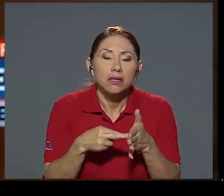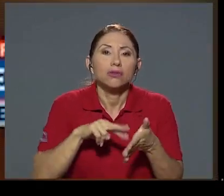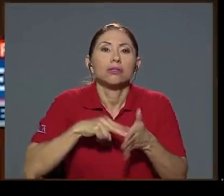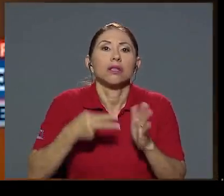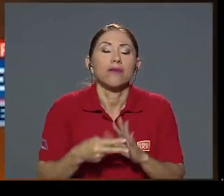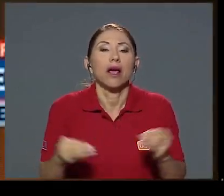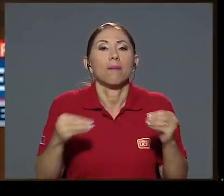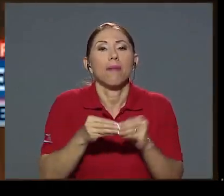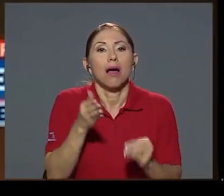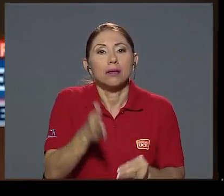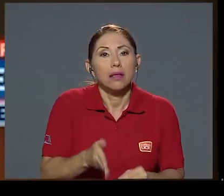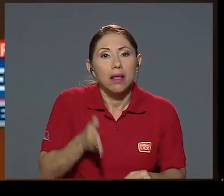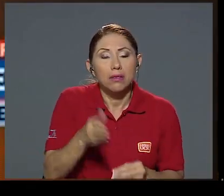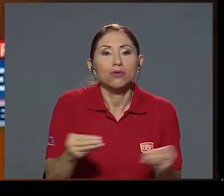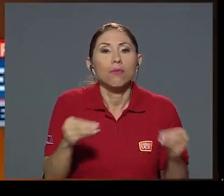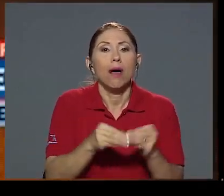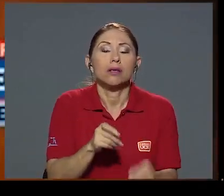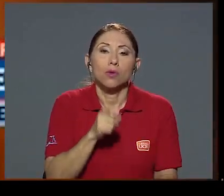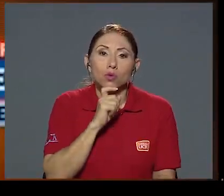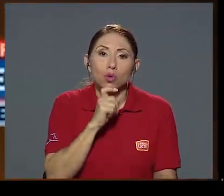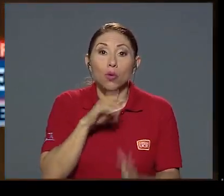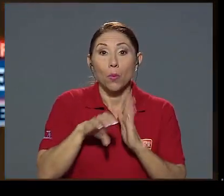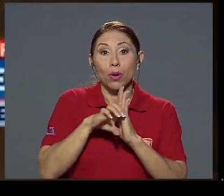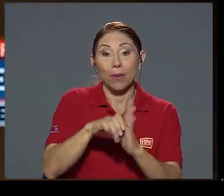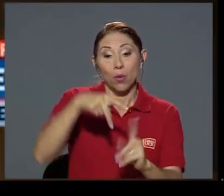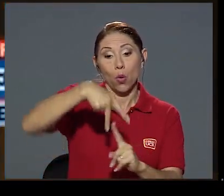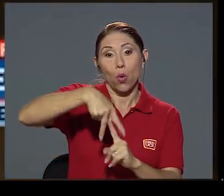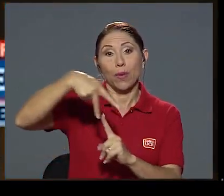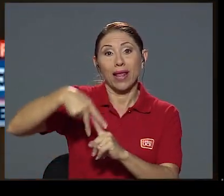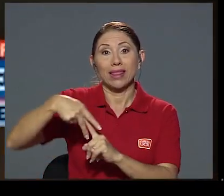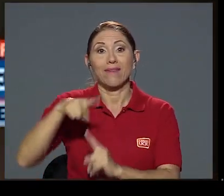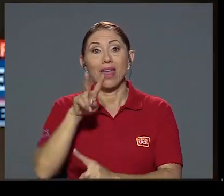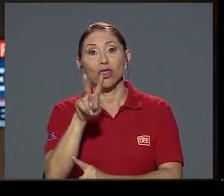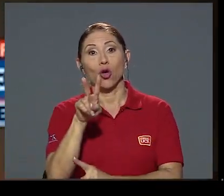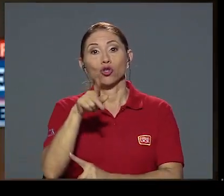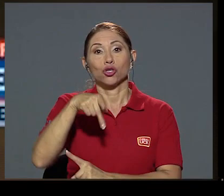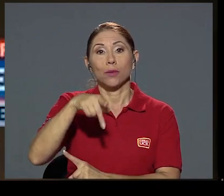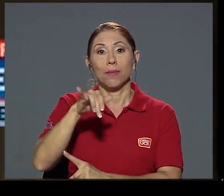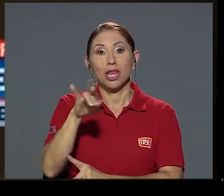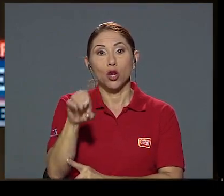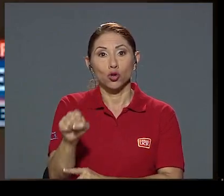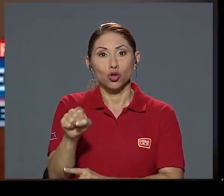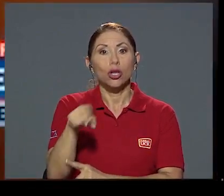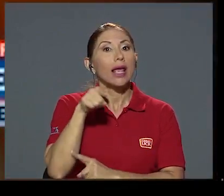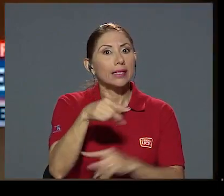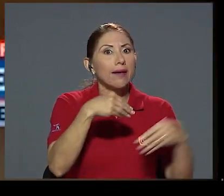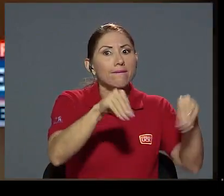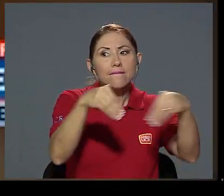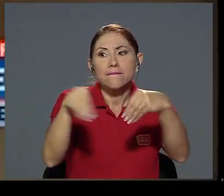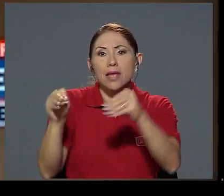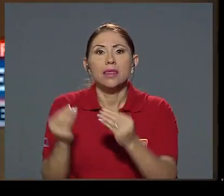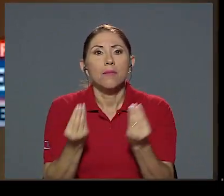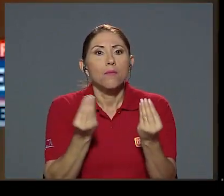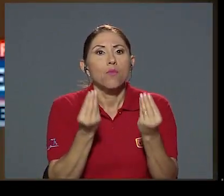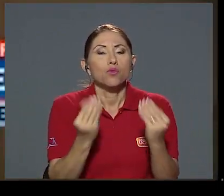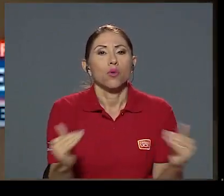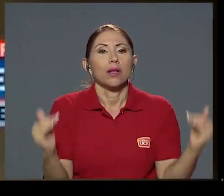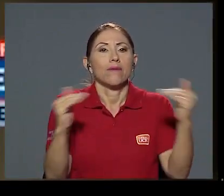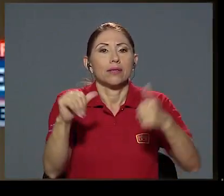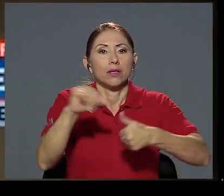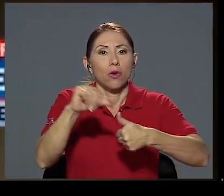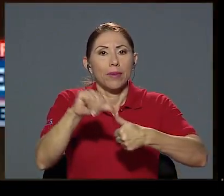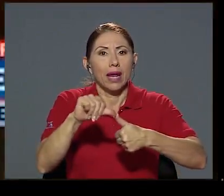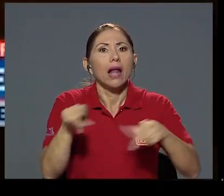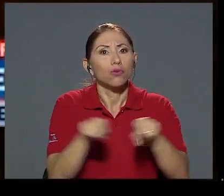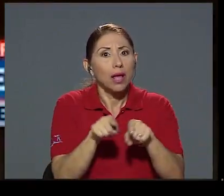lento y por tanto más costoso. Empecemos con la cooperativa Dos Pinos, que es un gran exportador de productos a nivel centroamericano.